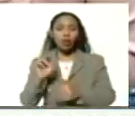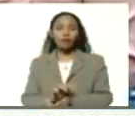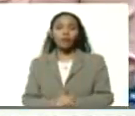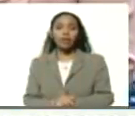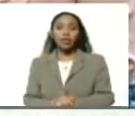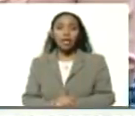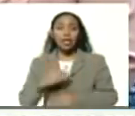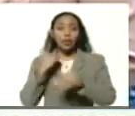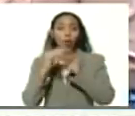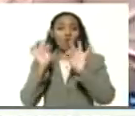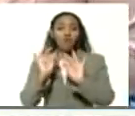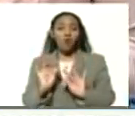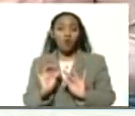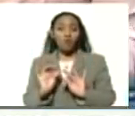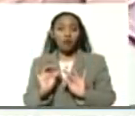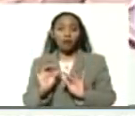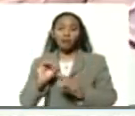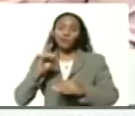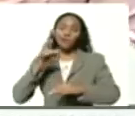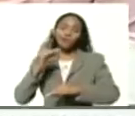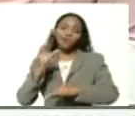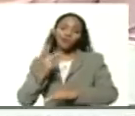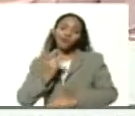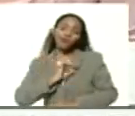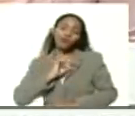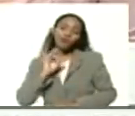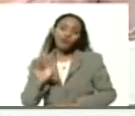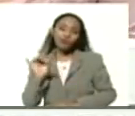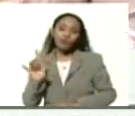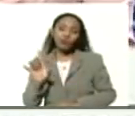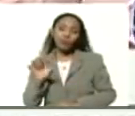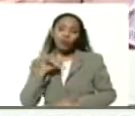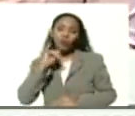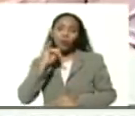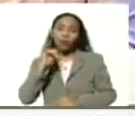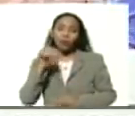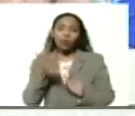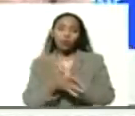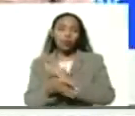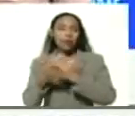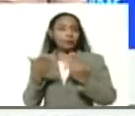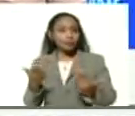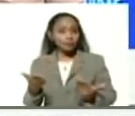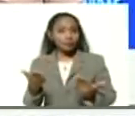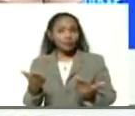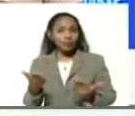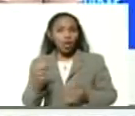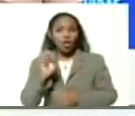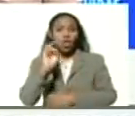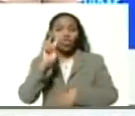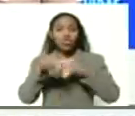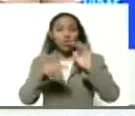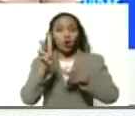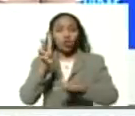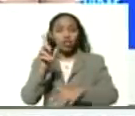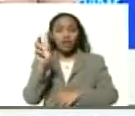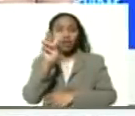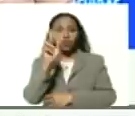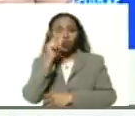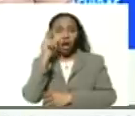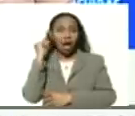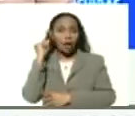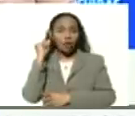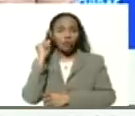manera, lamentamos informar el fallecimiento de 12 venezolanos